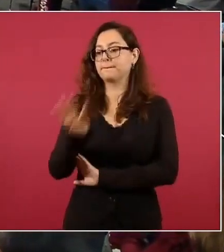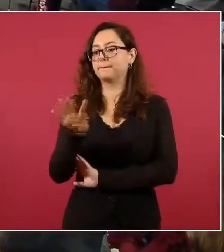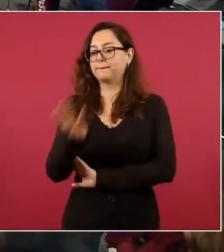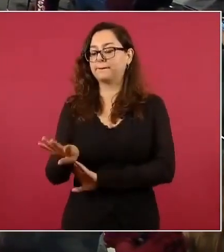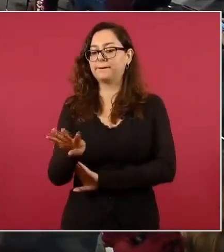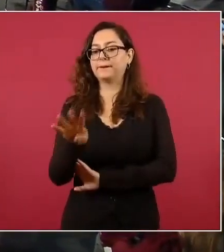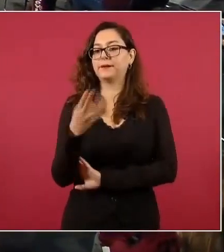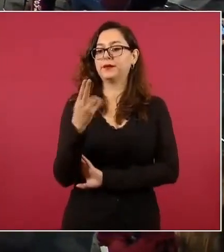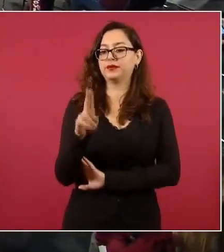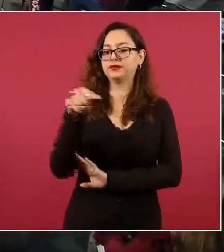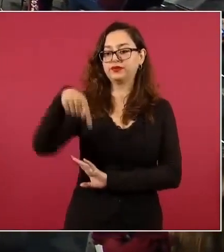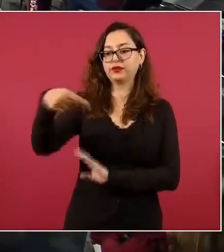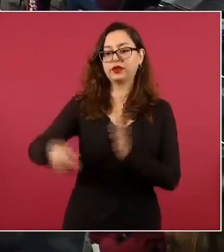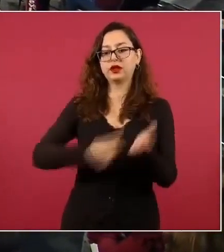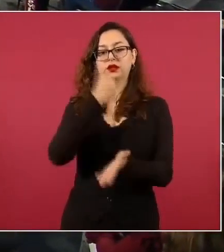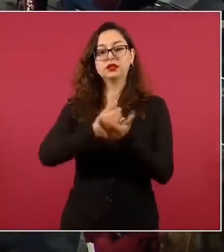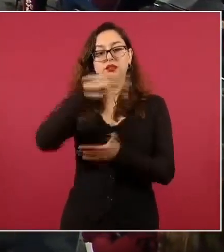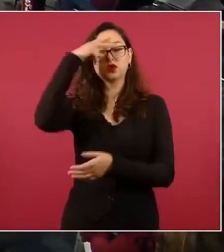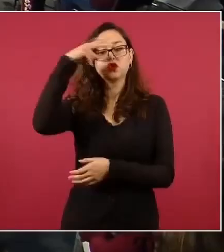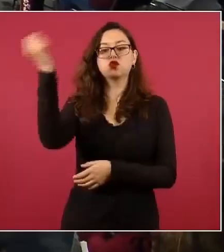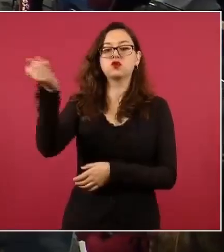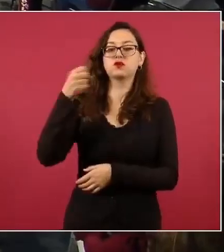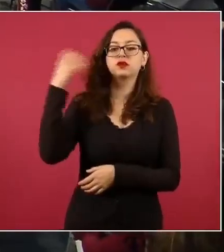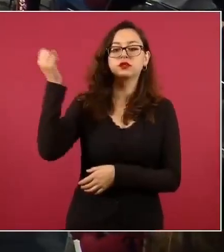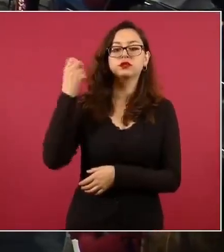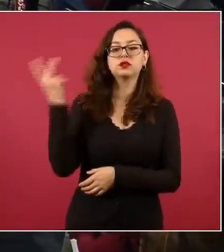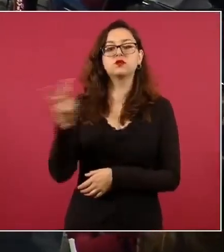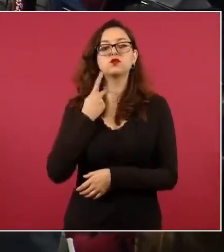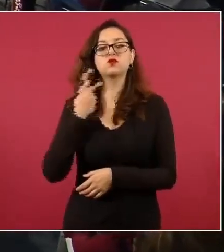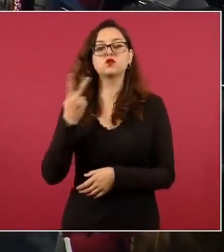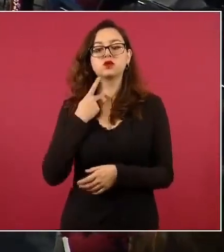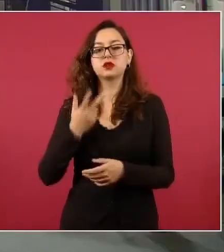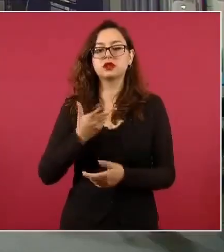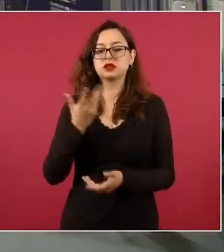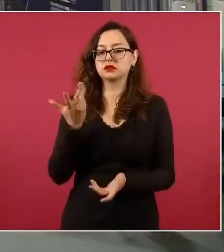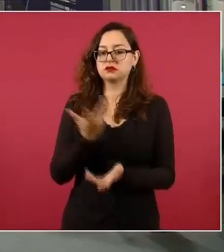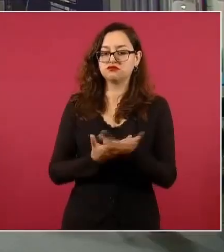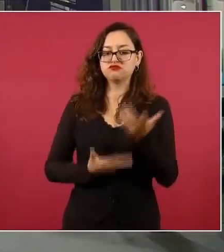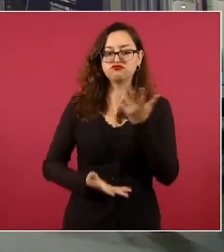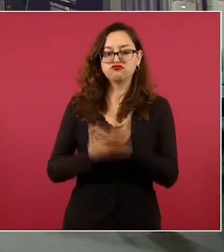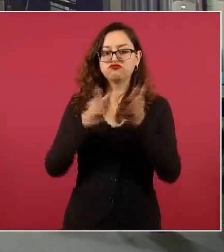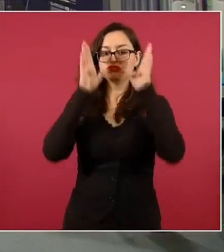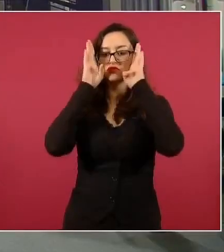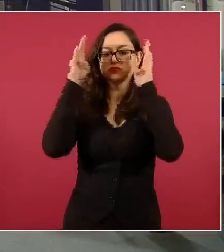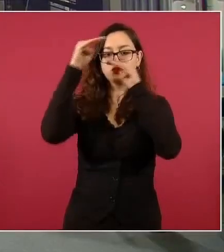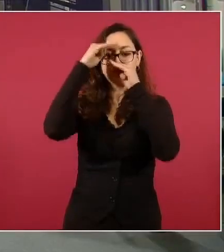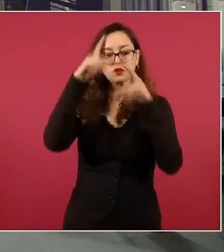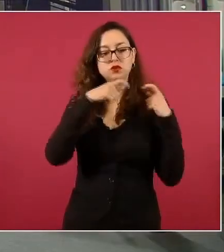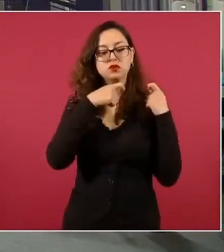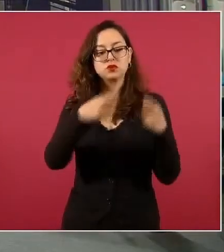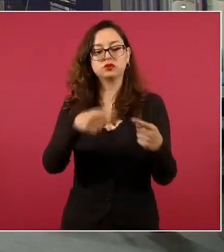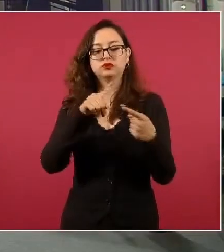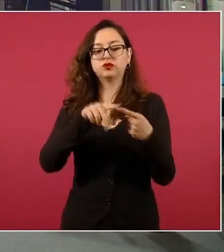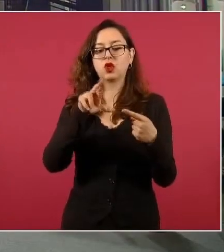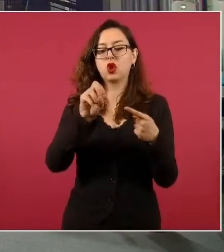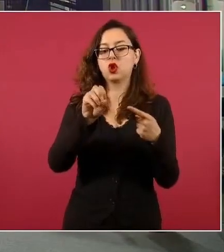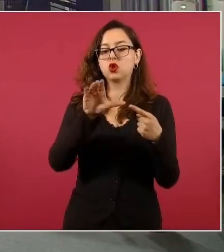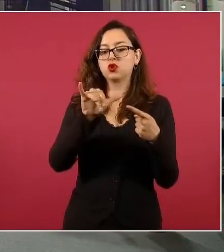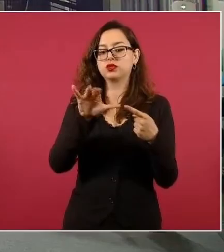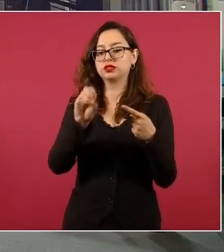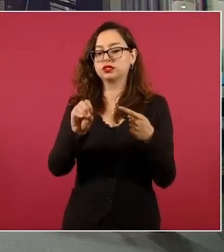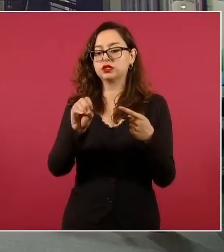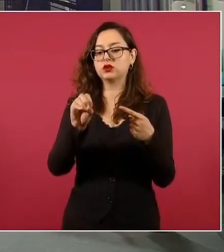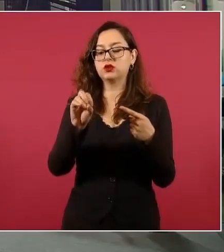este evento de la Ciudad de México, que es la Conferencia Política de Acción Conservadora, pero que estaban confirmados Rocío Orozco, Ted Cruz y Steve